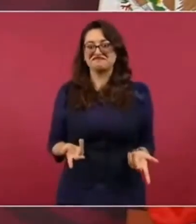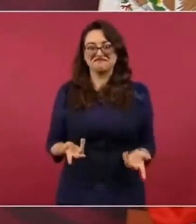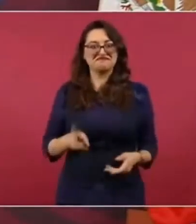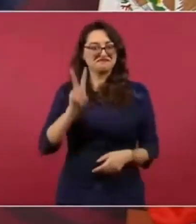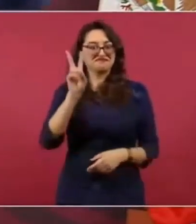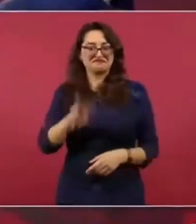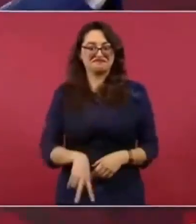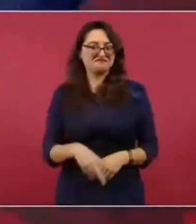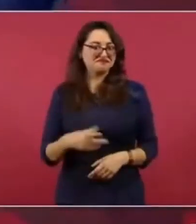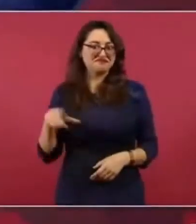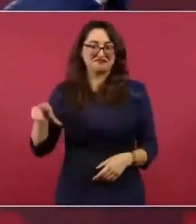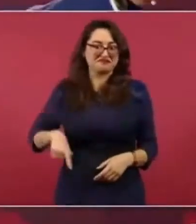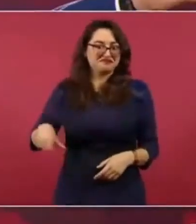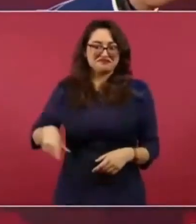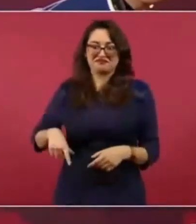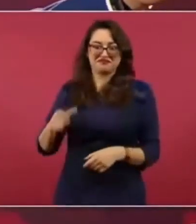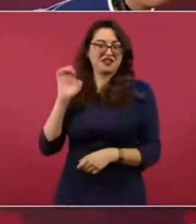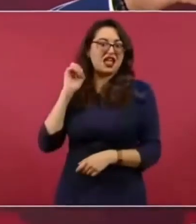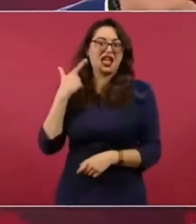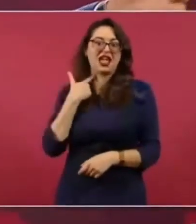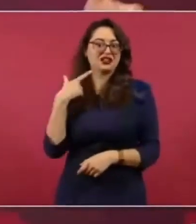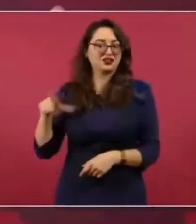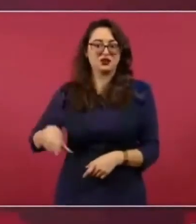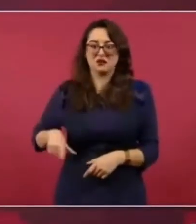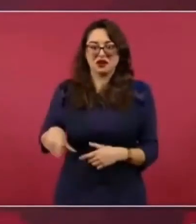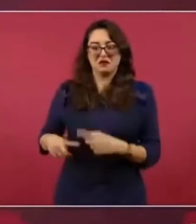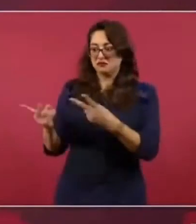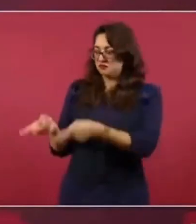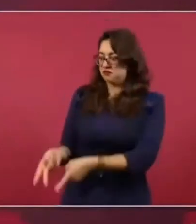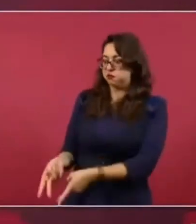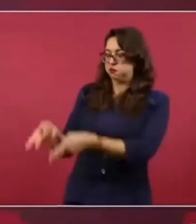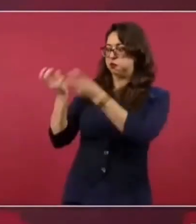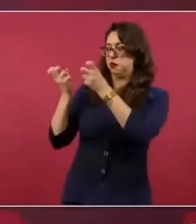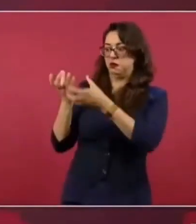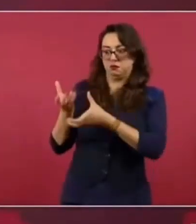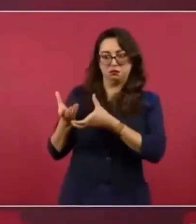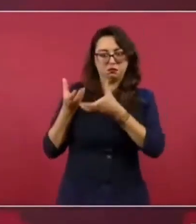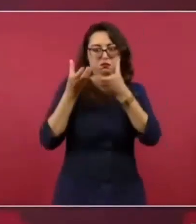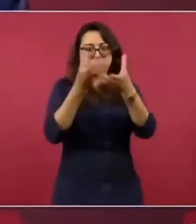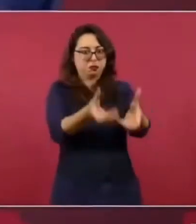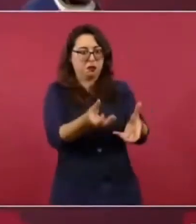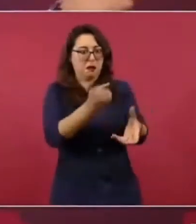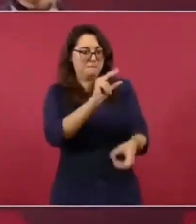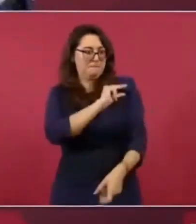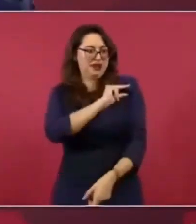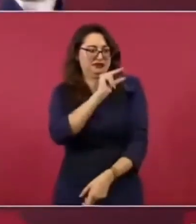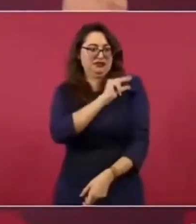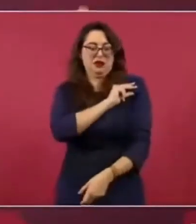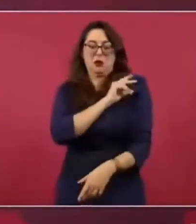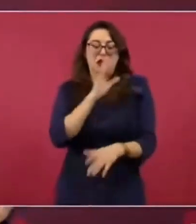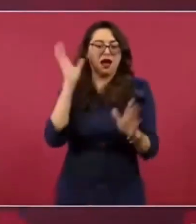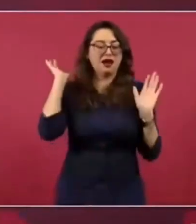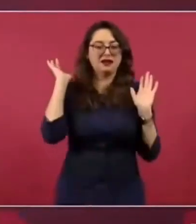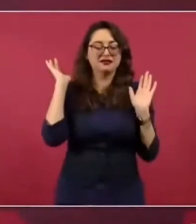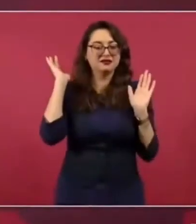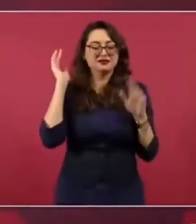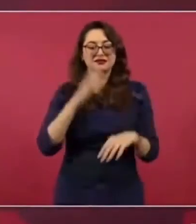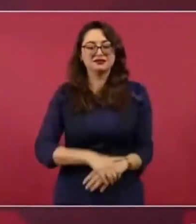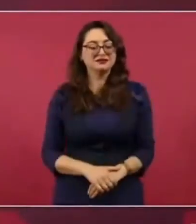Era una banda de malhechores que se dedicó a robar, a saquear.